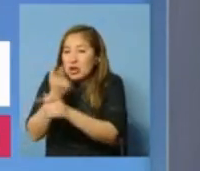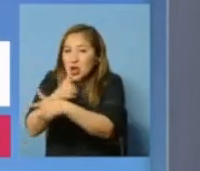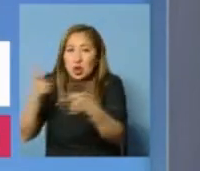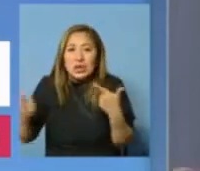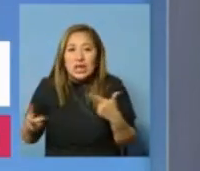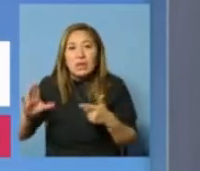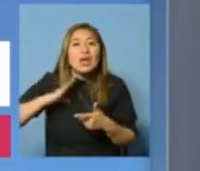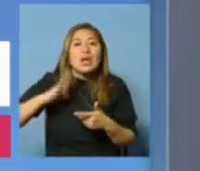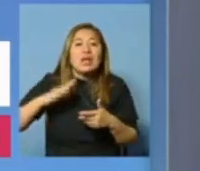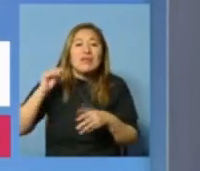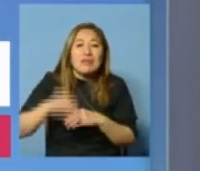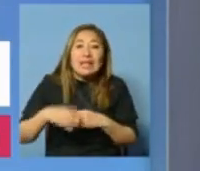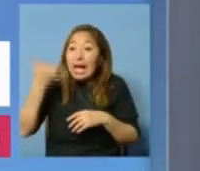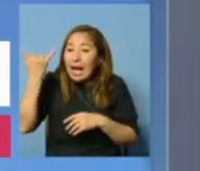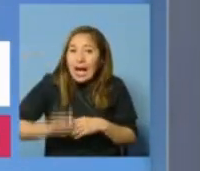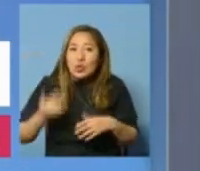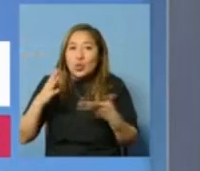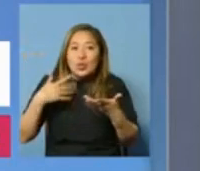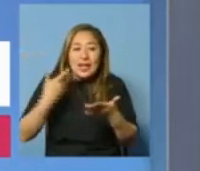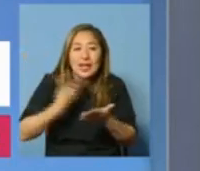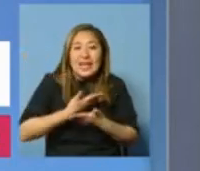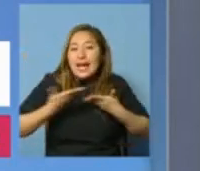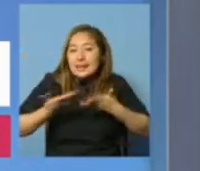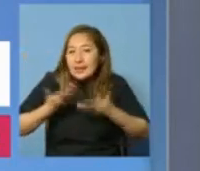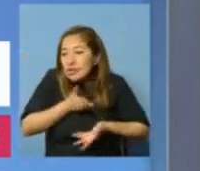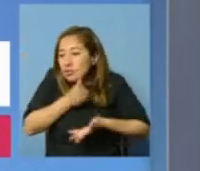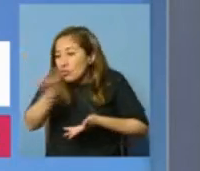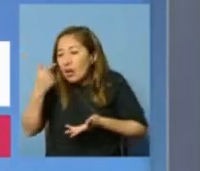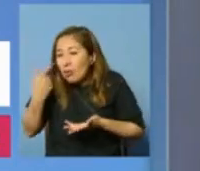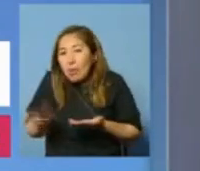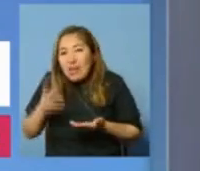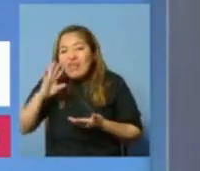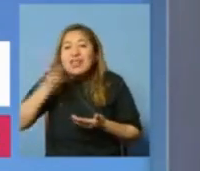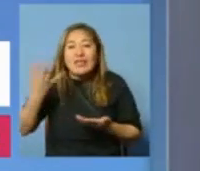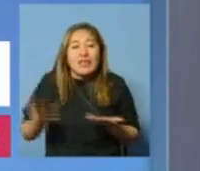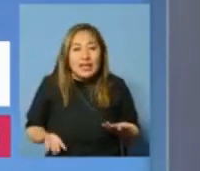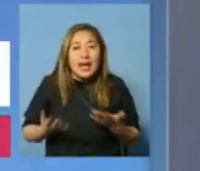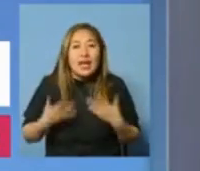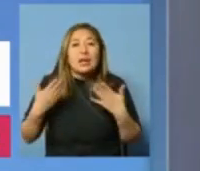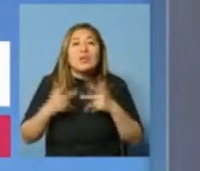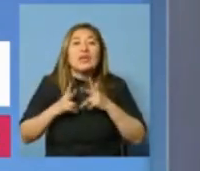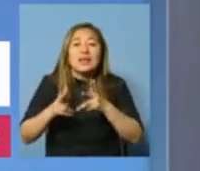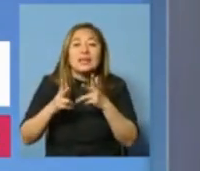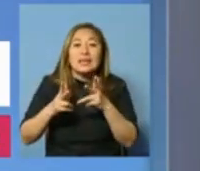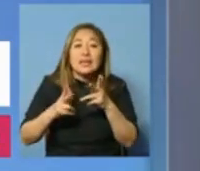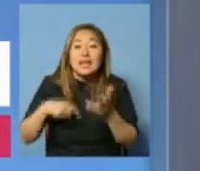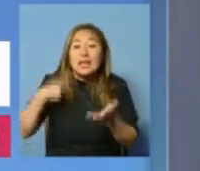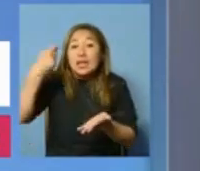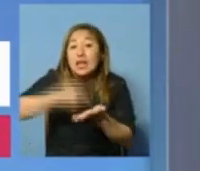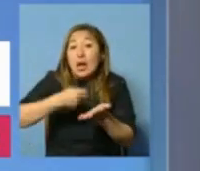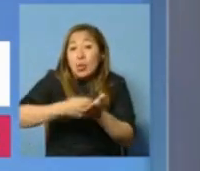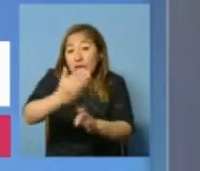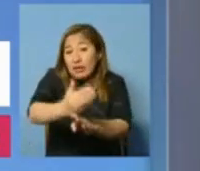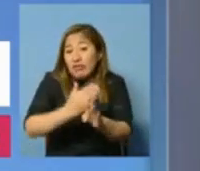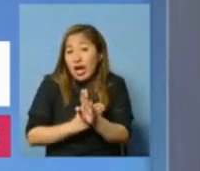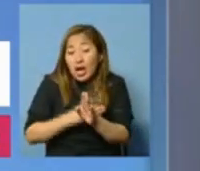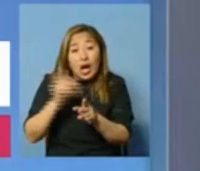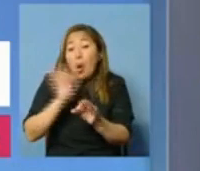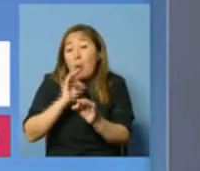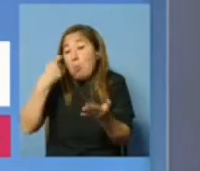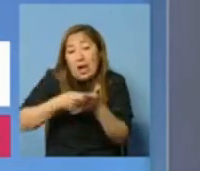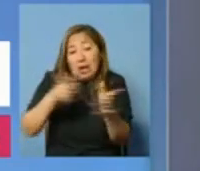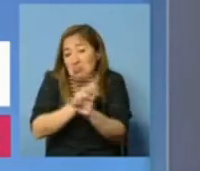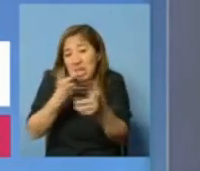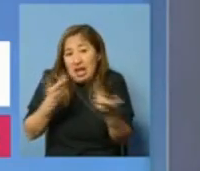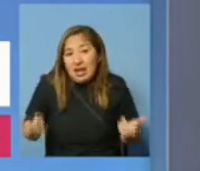no le alcanza, digamos, hay un estudio social de un asistente social que justifica eso y la cuota no se la cobramos. Estamos